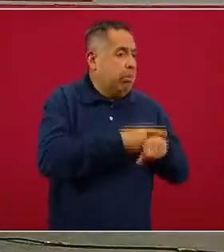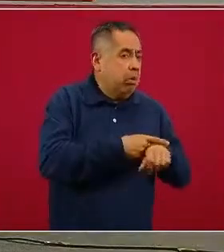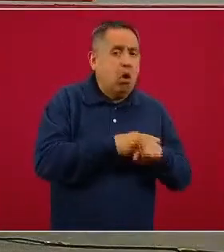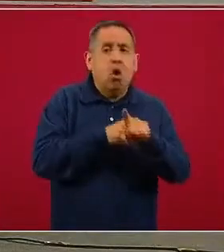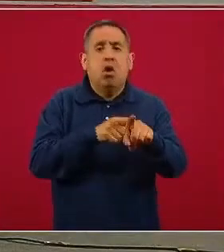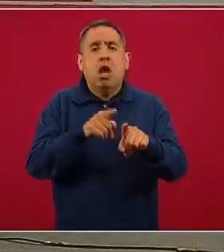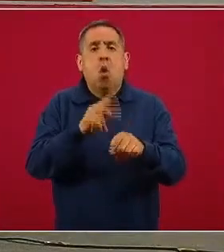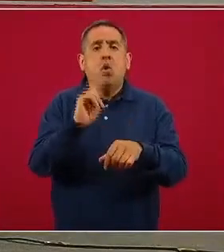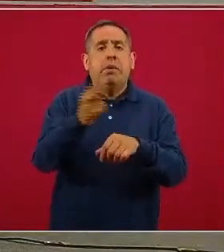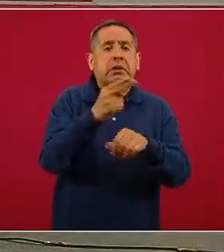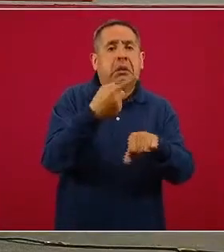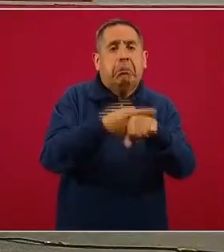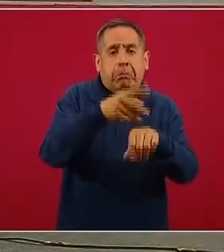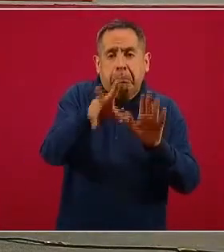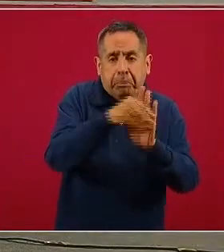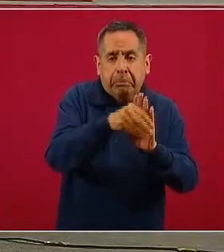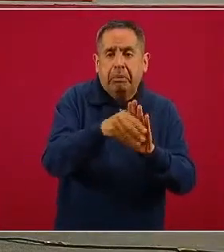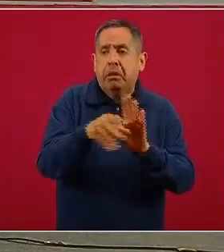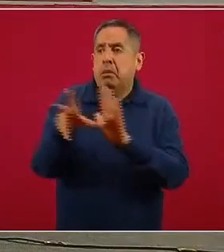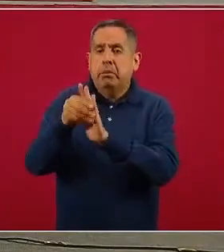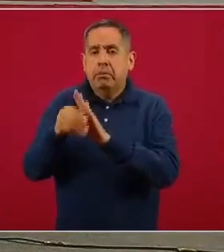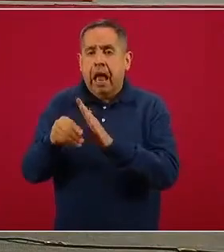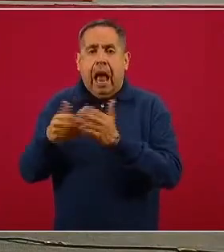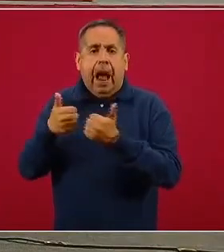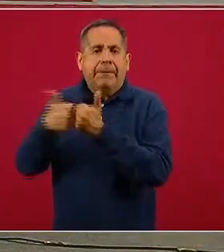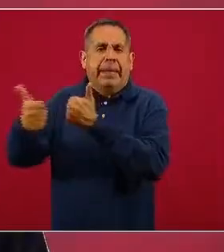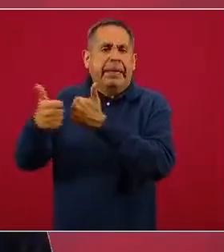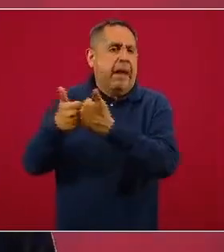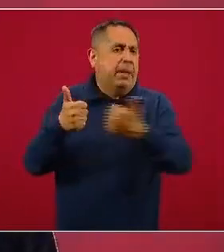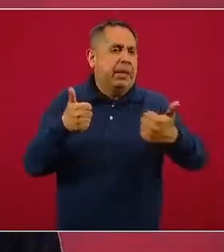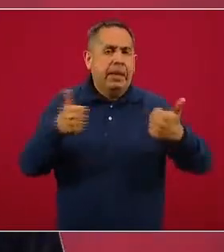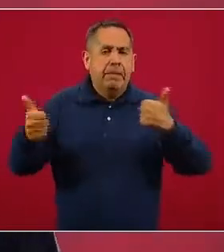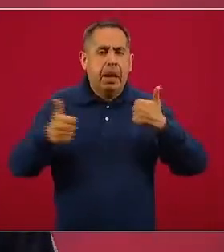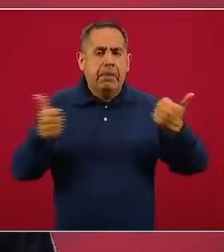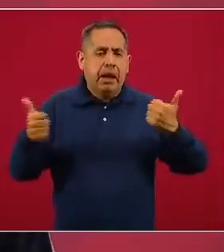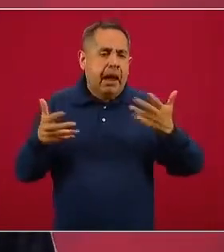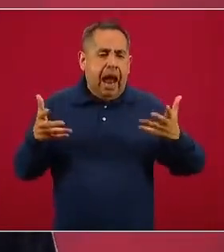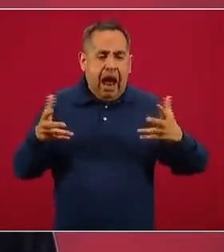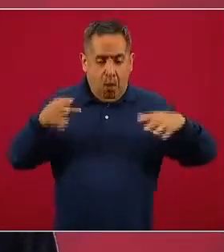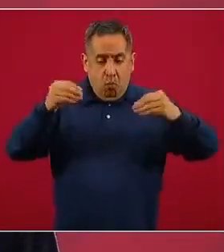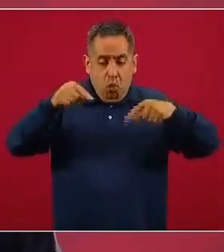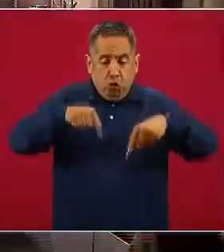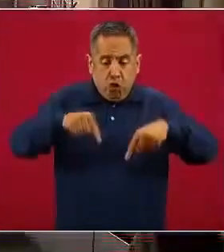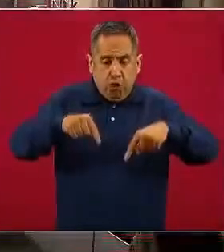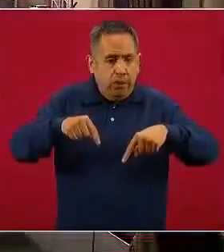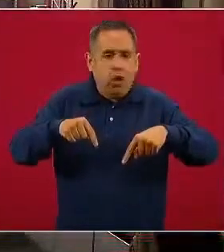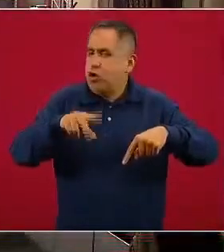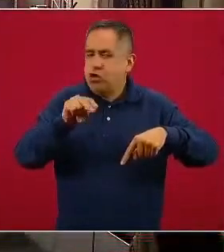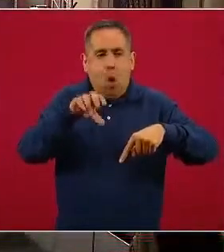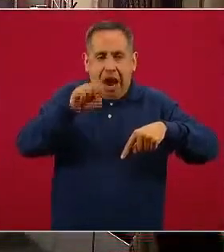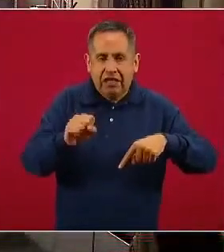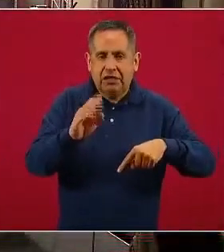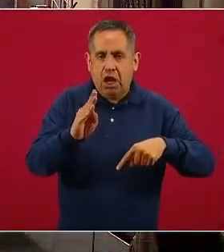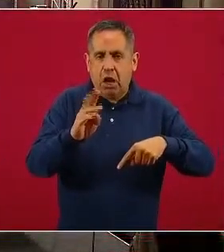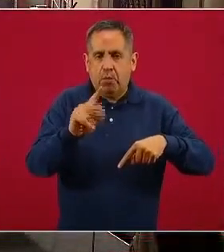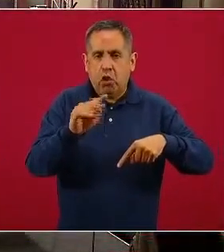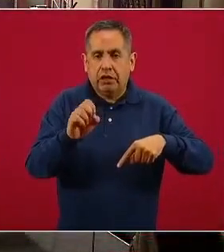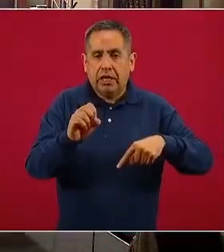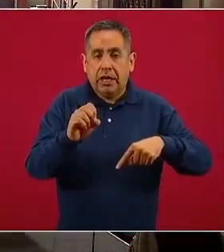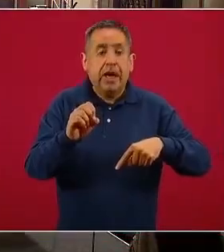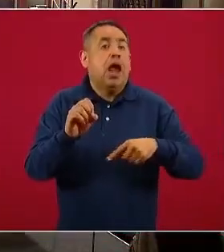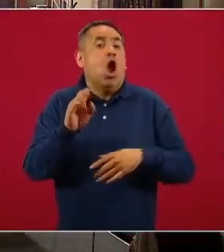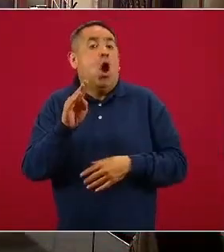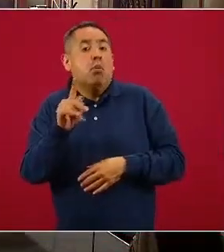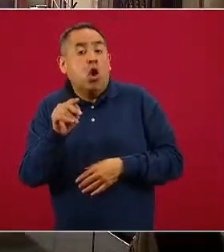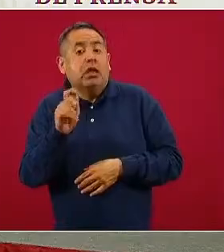universidad, otra pudo haberse contagiado en el supermercado, en el centro comercial, etcétera, etcétera. Por eso el estudio